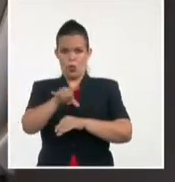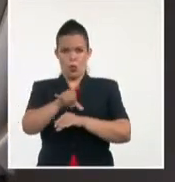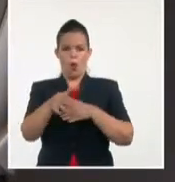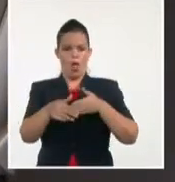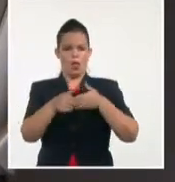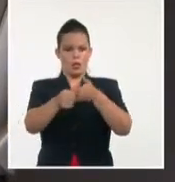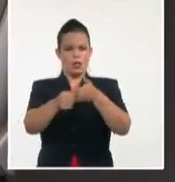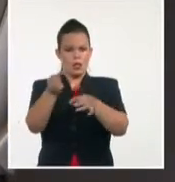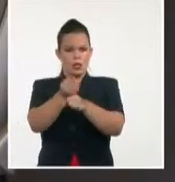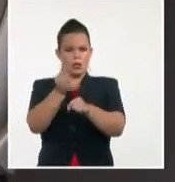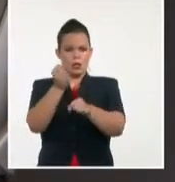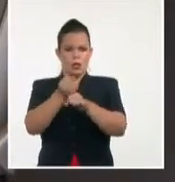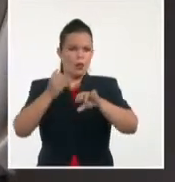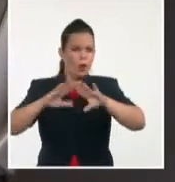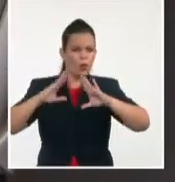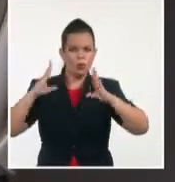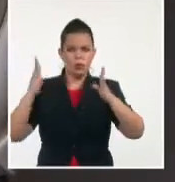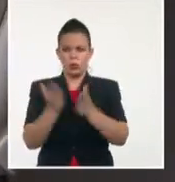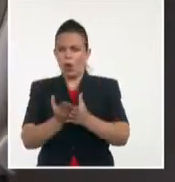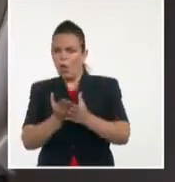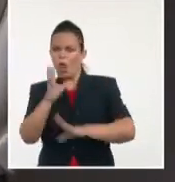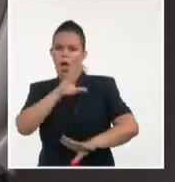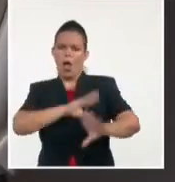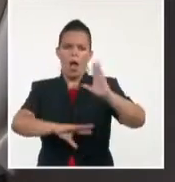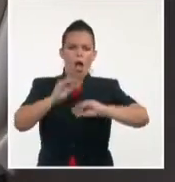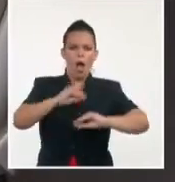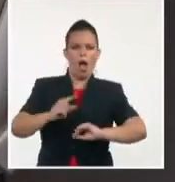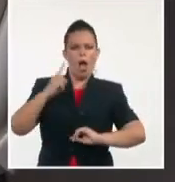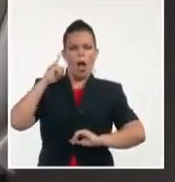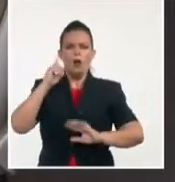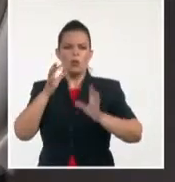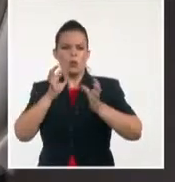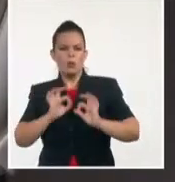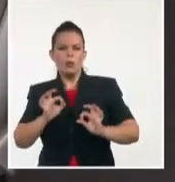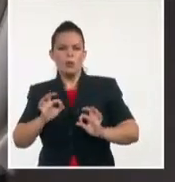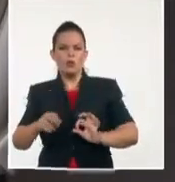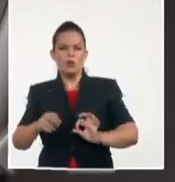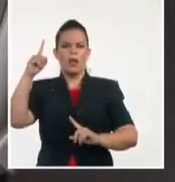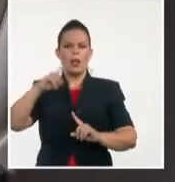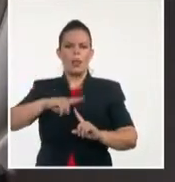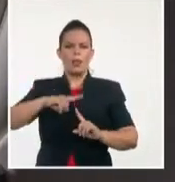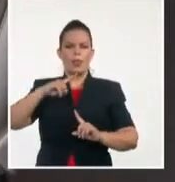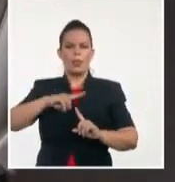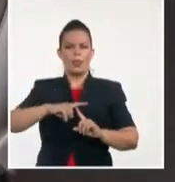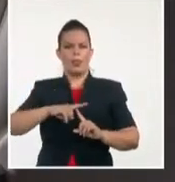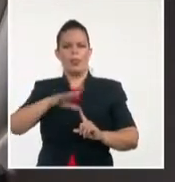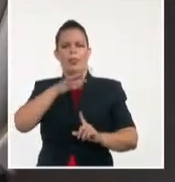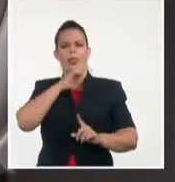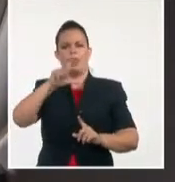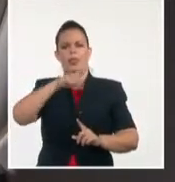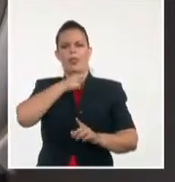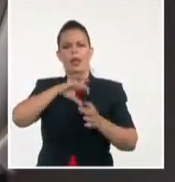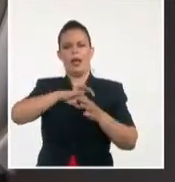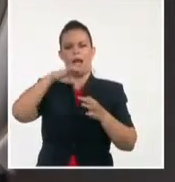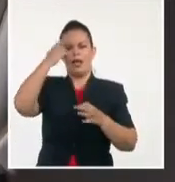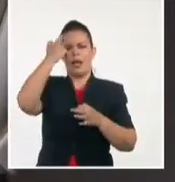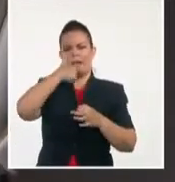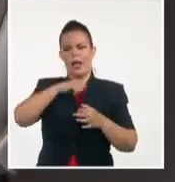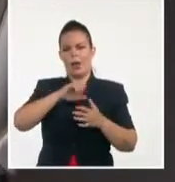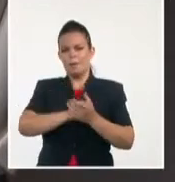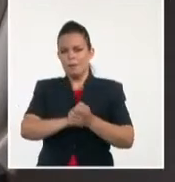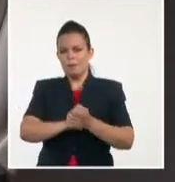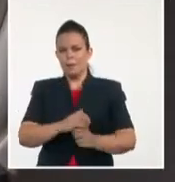chat de audio, con todo un poco en el canal de Telegram ese que lo seguí bastante, sino que también se sumaron los centros